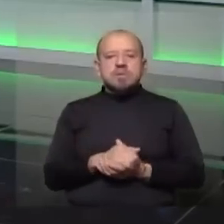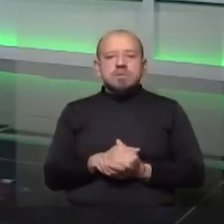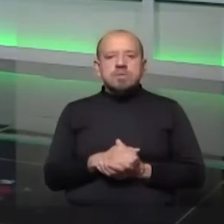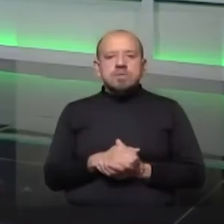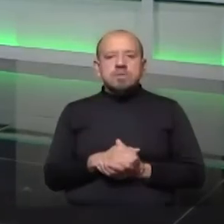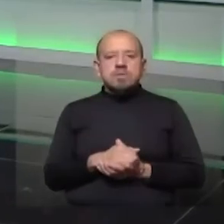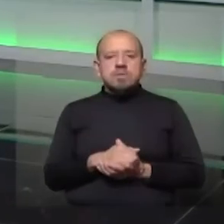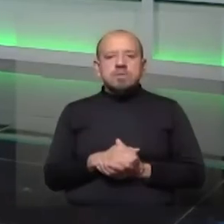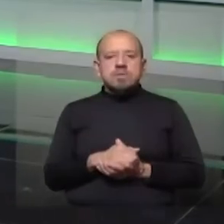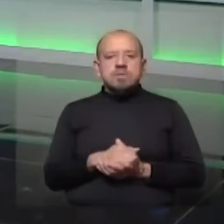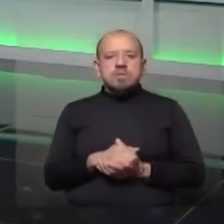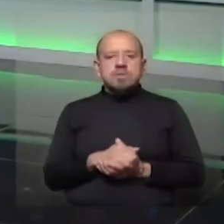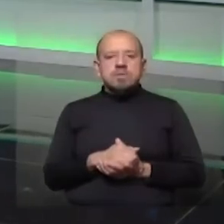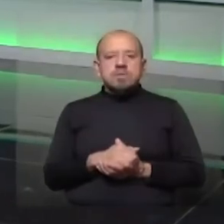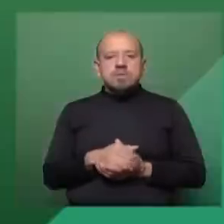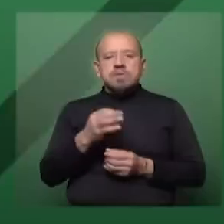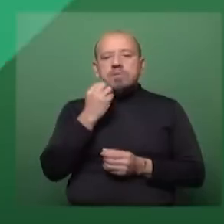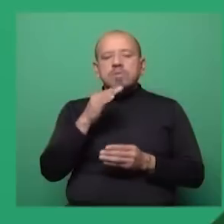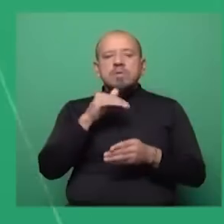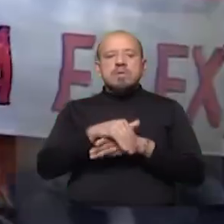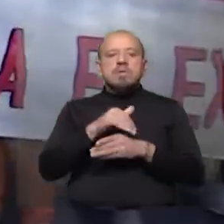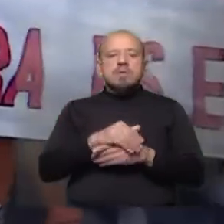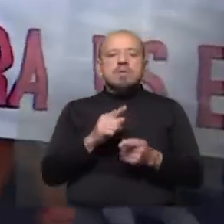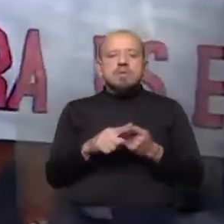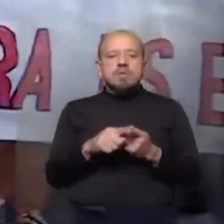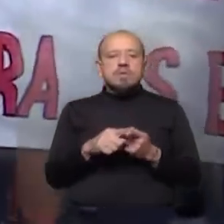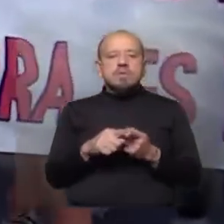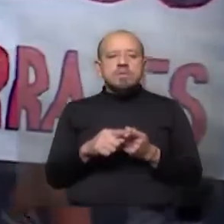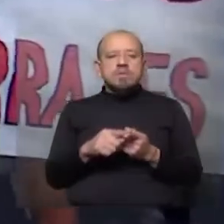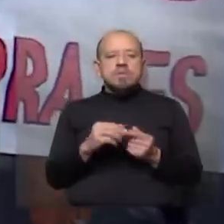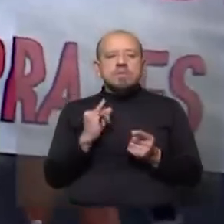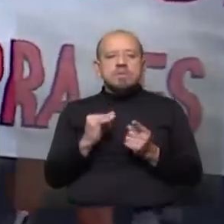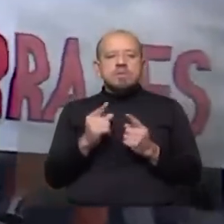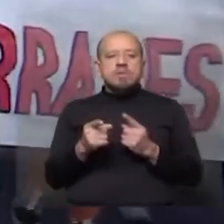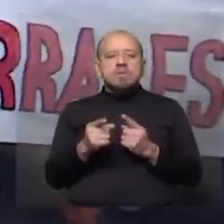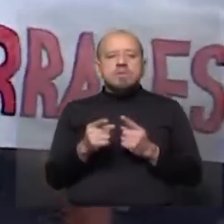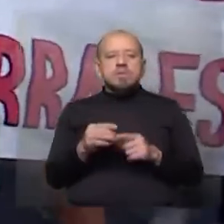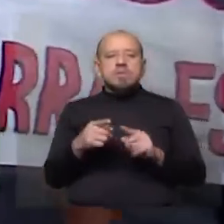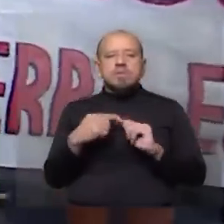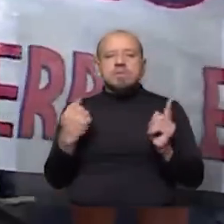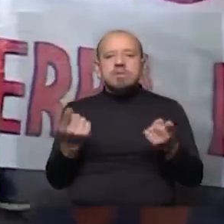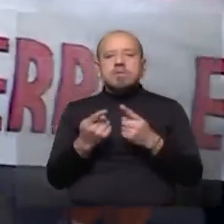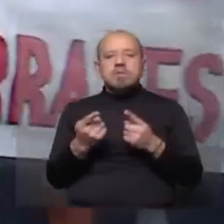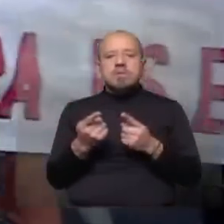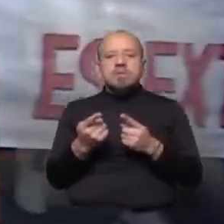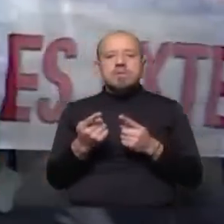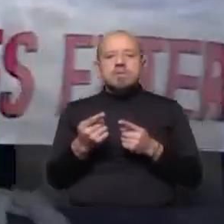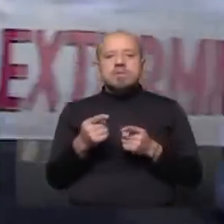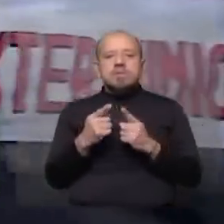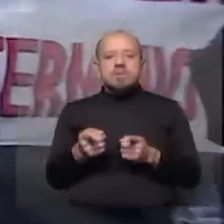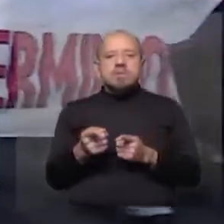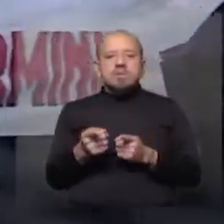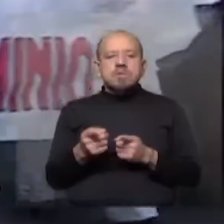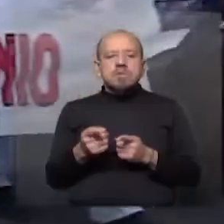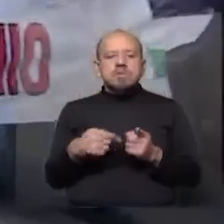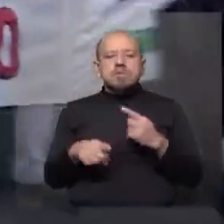adelante Buenas tardes compañeras Julieta Natalia a todos y todas ahí en el piso Esto está sucediendo en Plaza